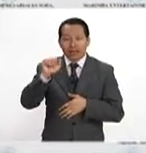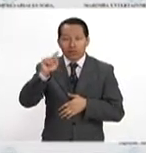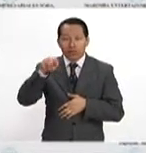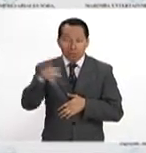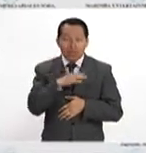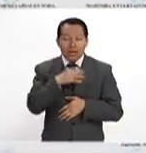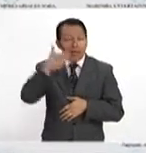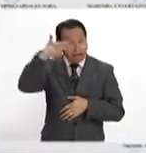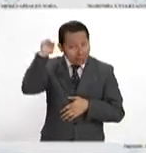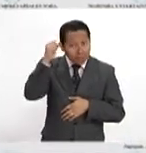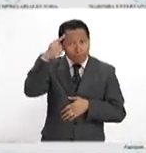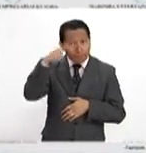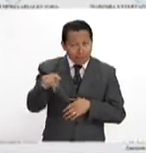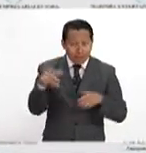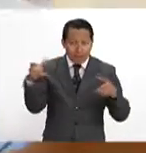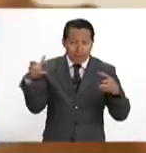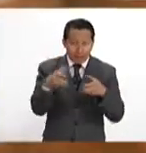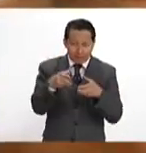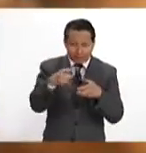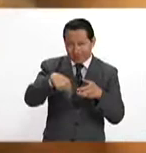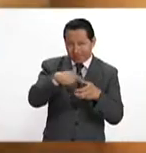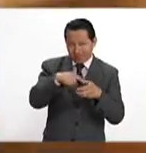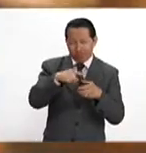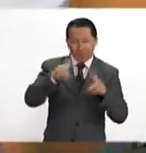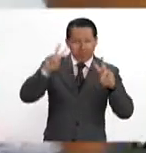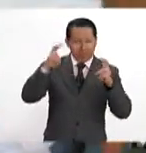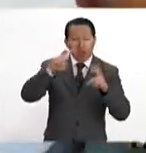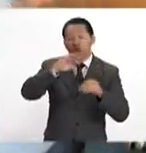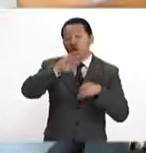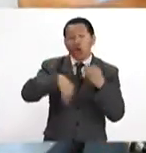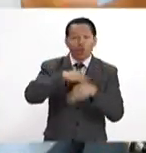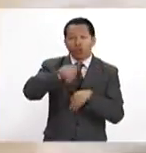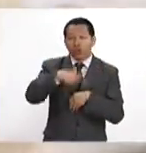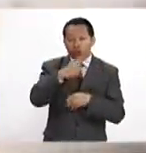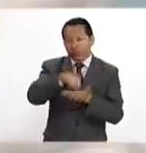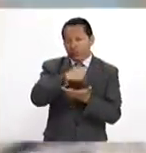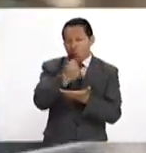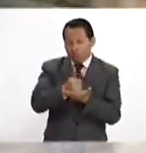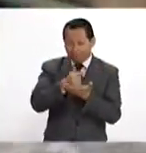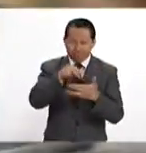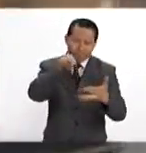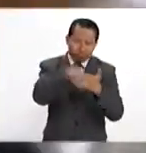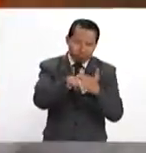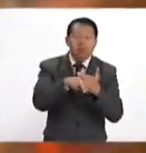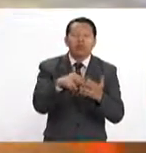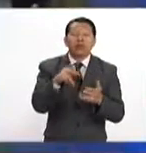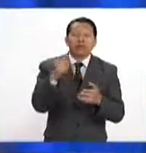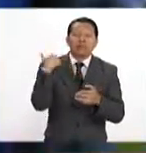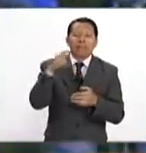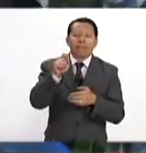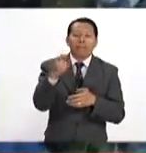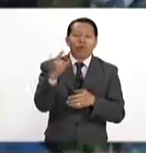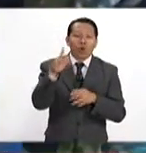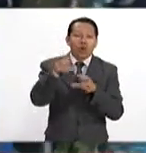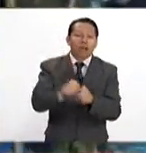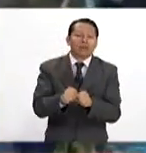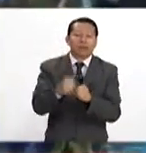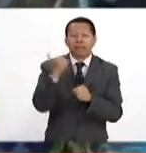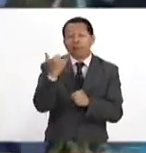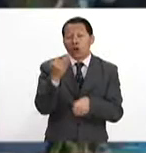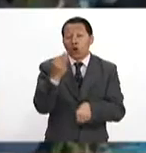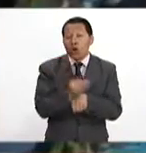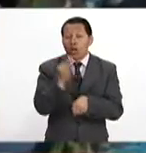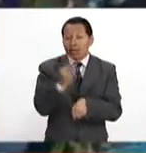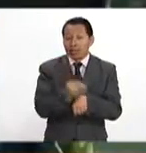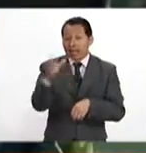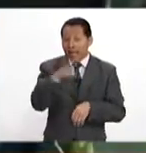la gubernatura de la coalición Todos Somos Tamaulipas. La PGR confirmó que Raúl Flores fue detenido el pasado 20 de julio y se